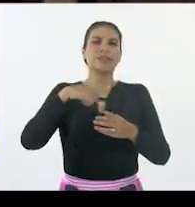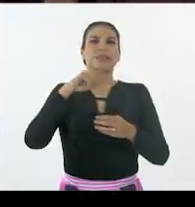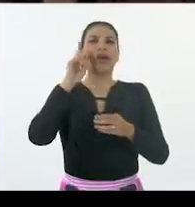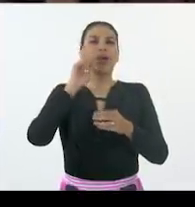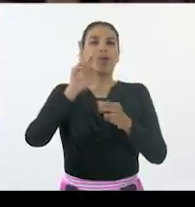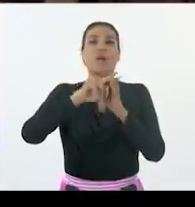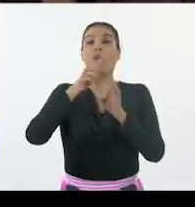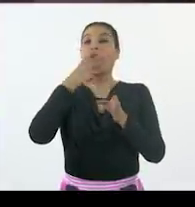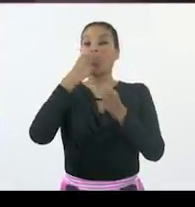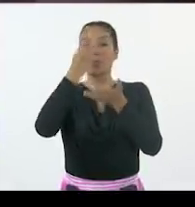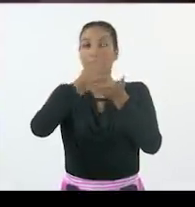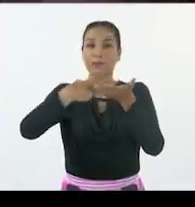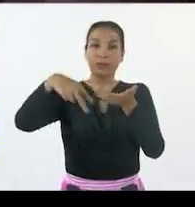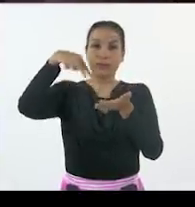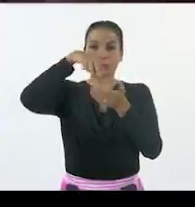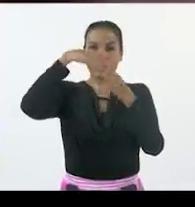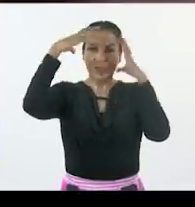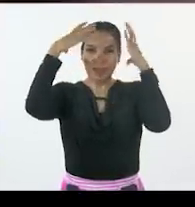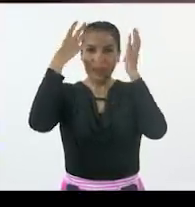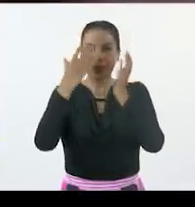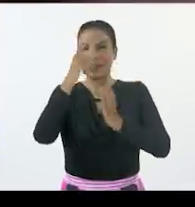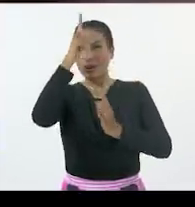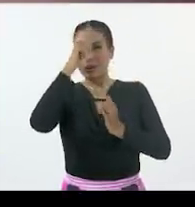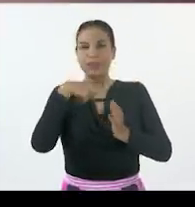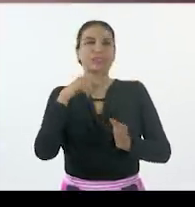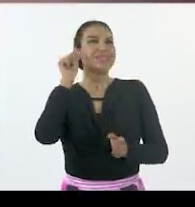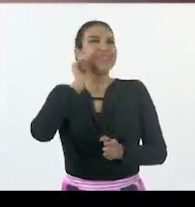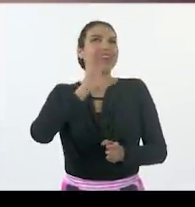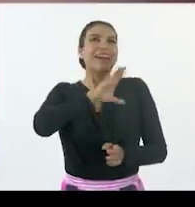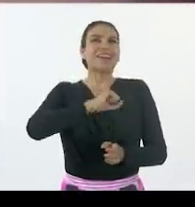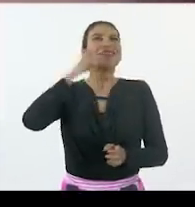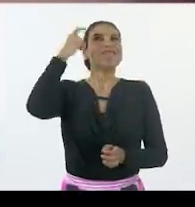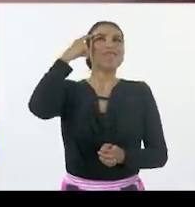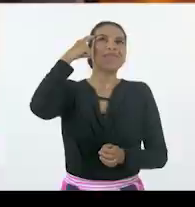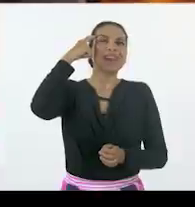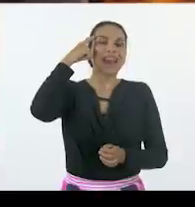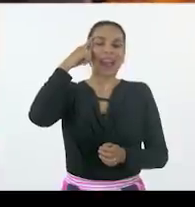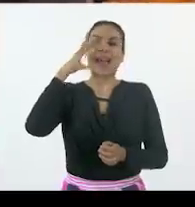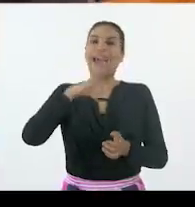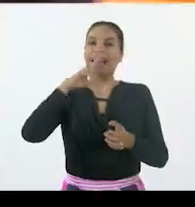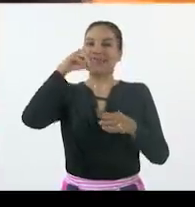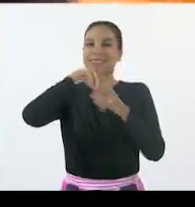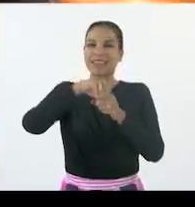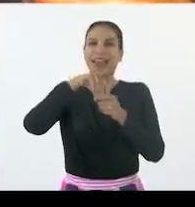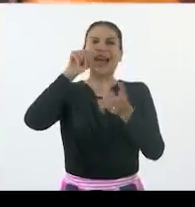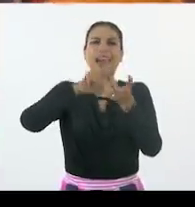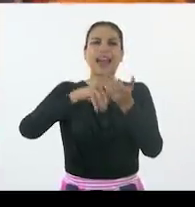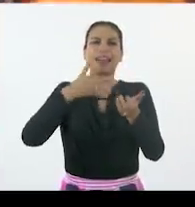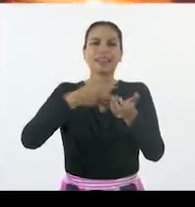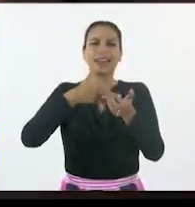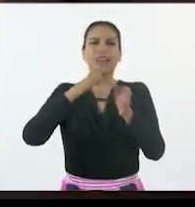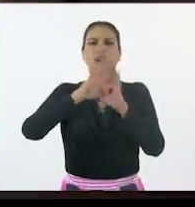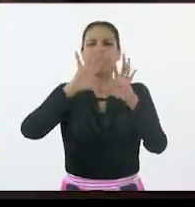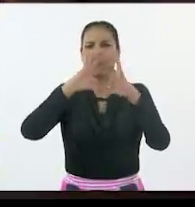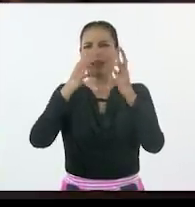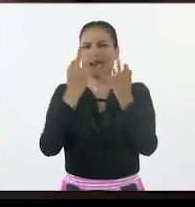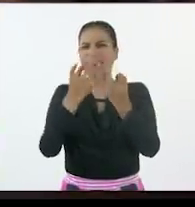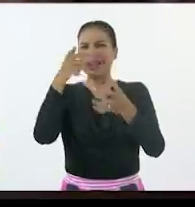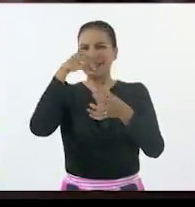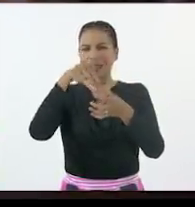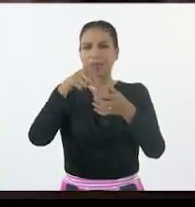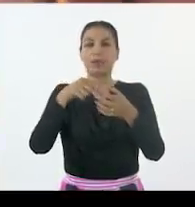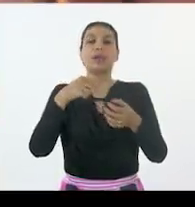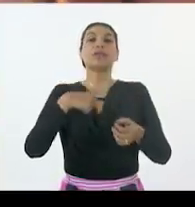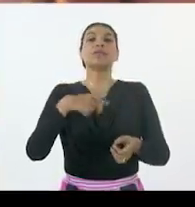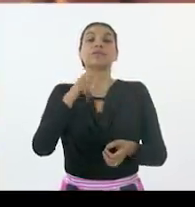al hombre a la luna, a mí siempre me fascinaba pensar en los secretos que había enterrados en la Tierra.